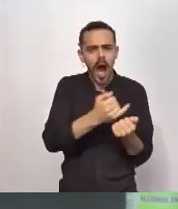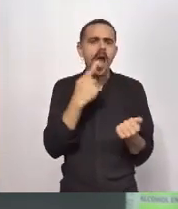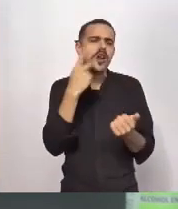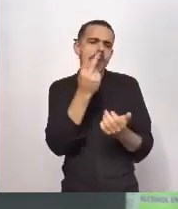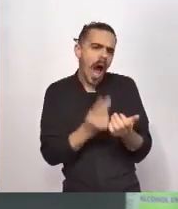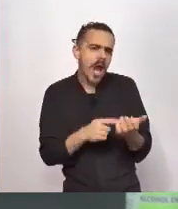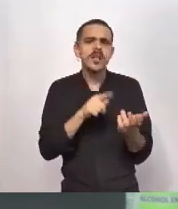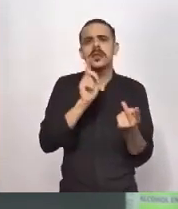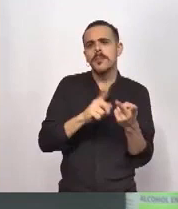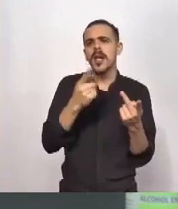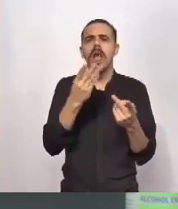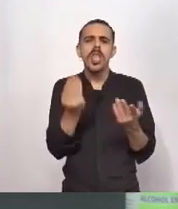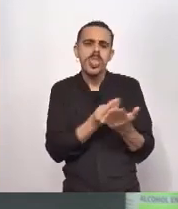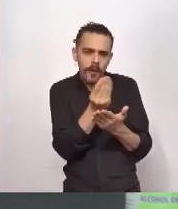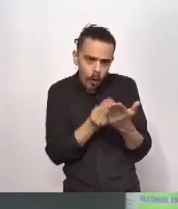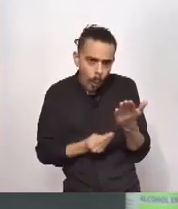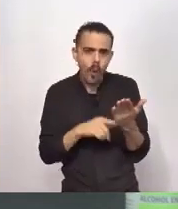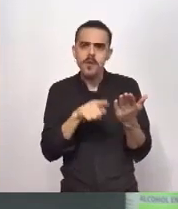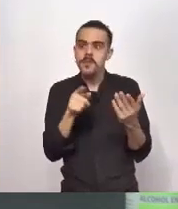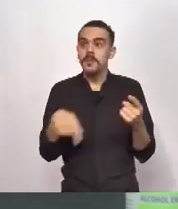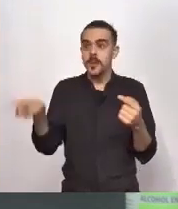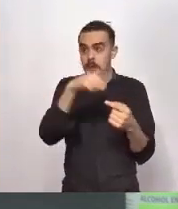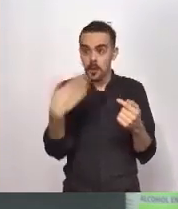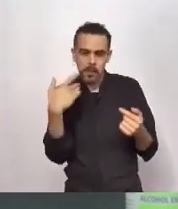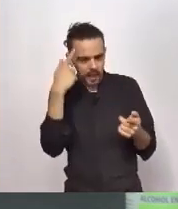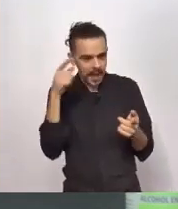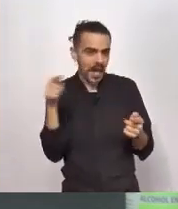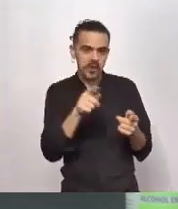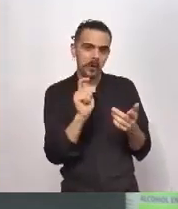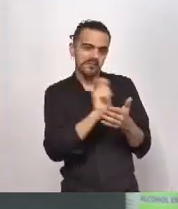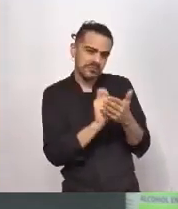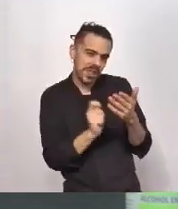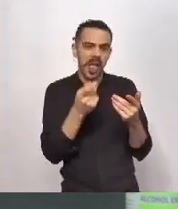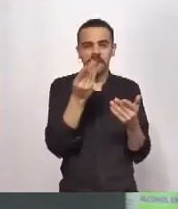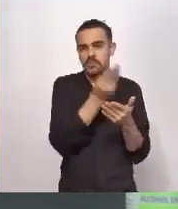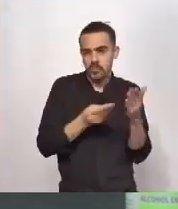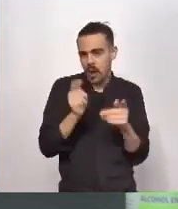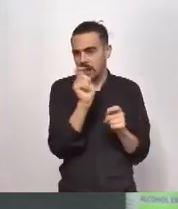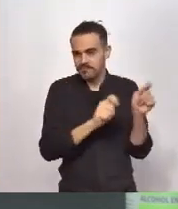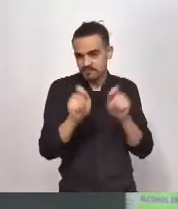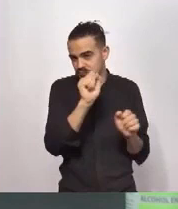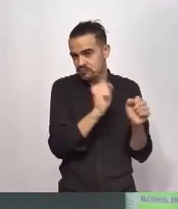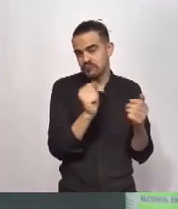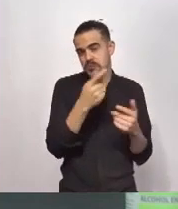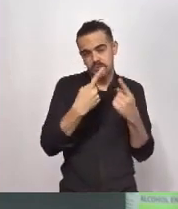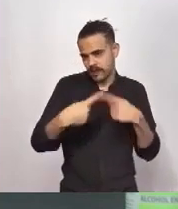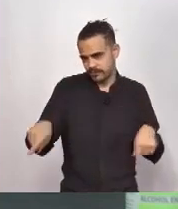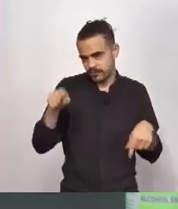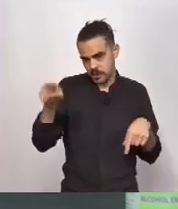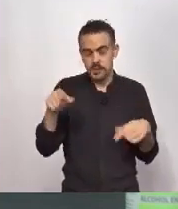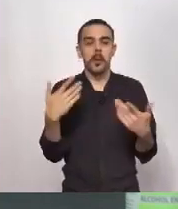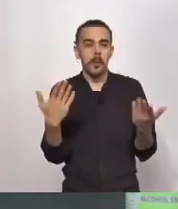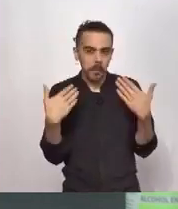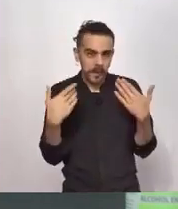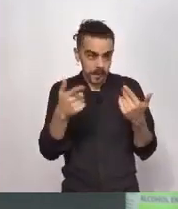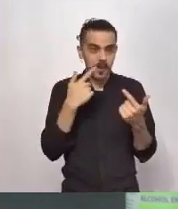ilustraciones muy lindas de artistas entrerrianas que los adultos mayores van a poder intervenir y la idea es que conjuntamente con la Dirección de Adultos Mayores